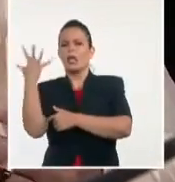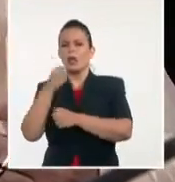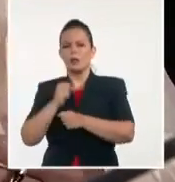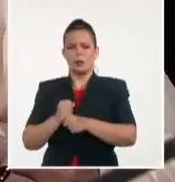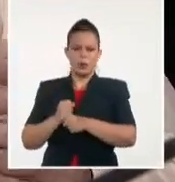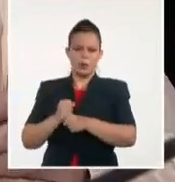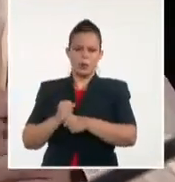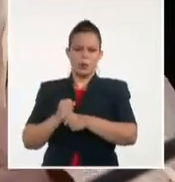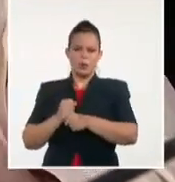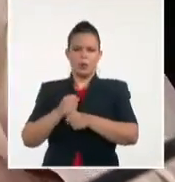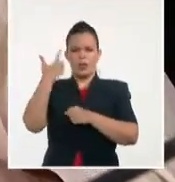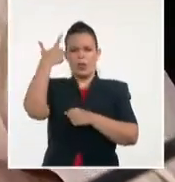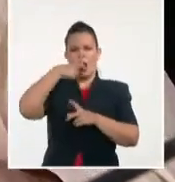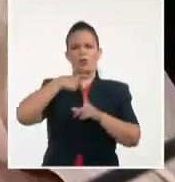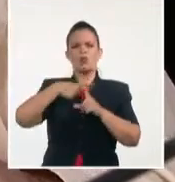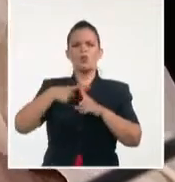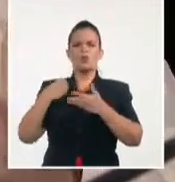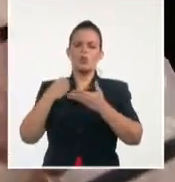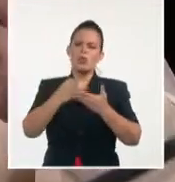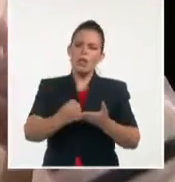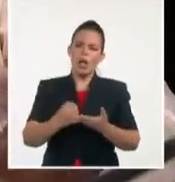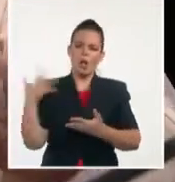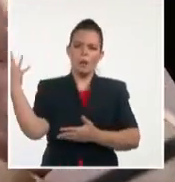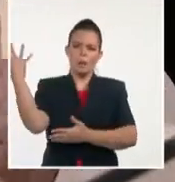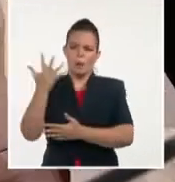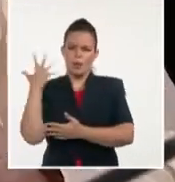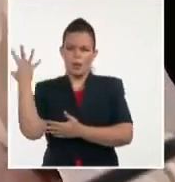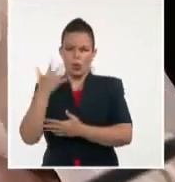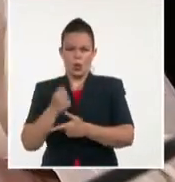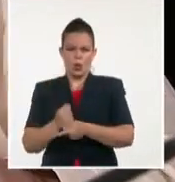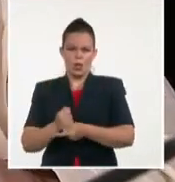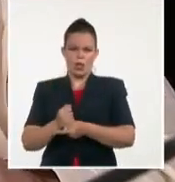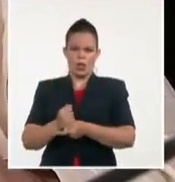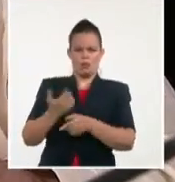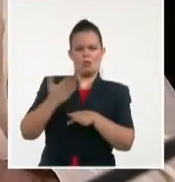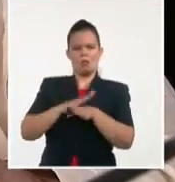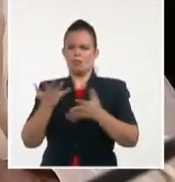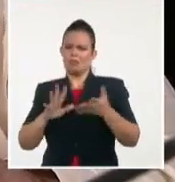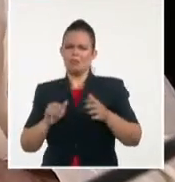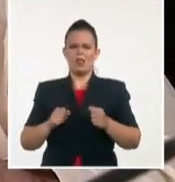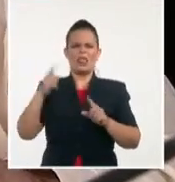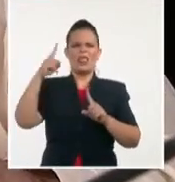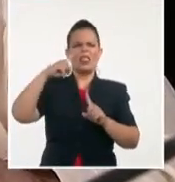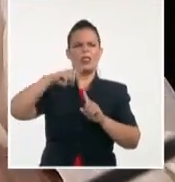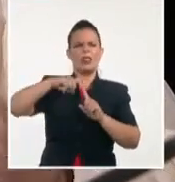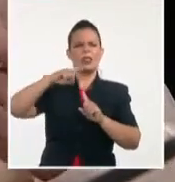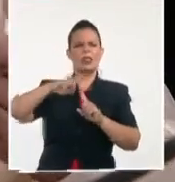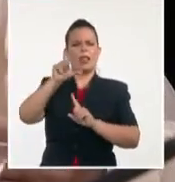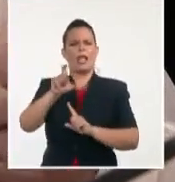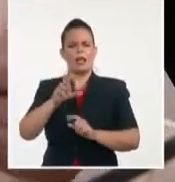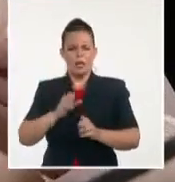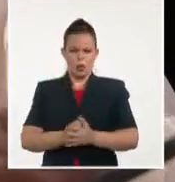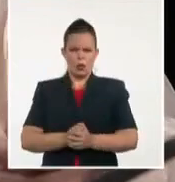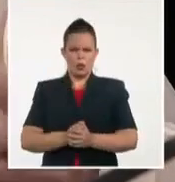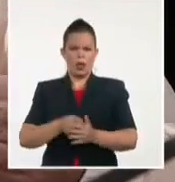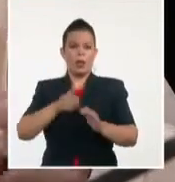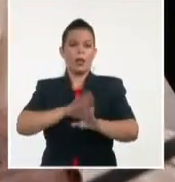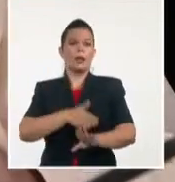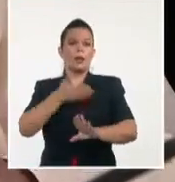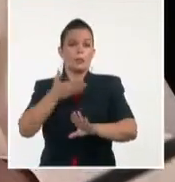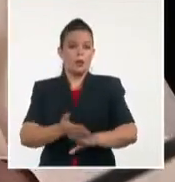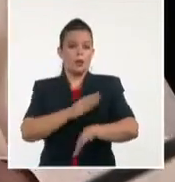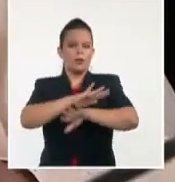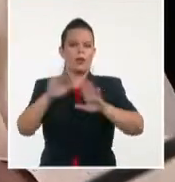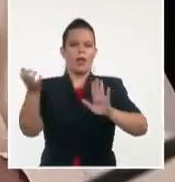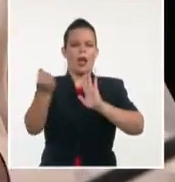como unos técnicos medios en meteorología, digamos, y bueno, y finalmente después empezaron a graduarse con posterioridad también los meteorólogos ya profesionales,